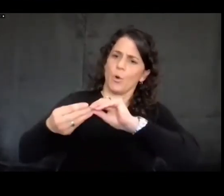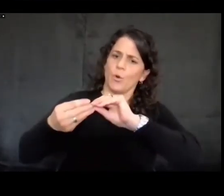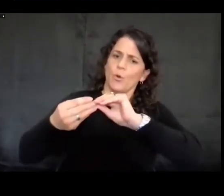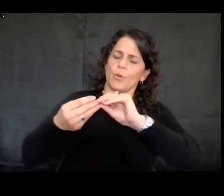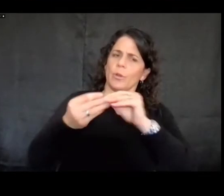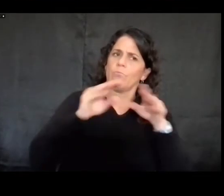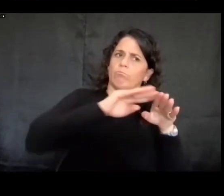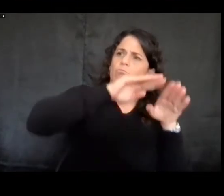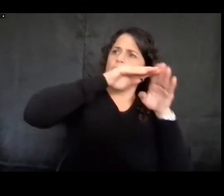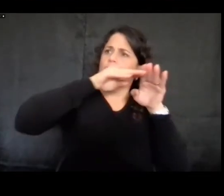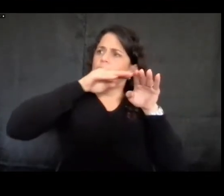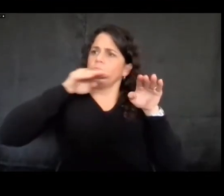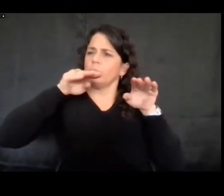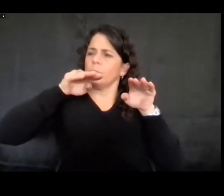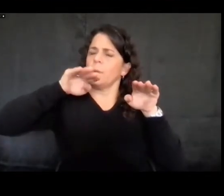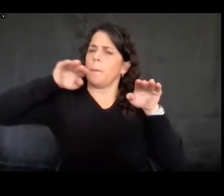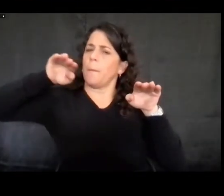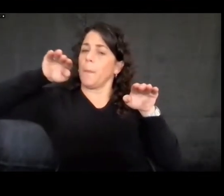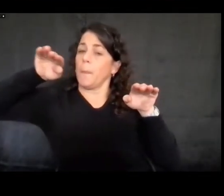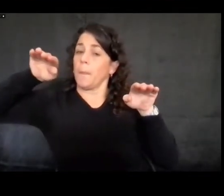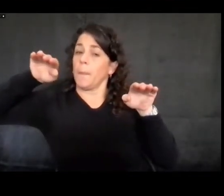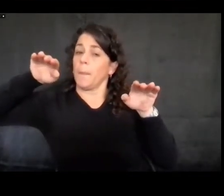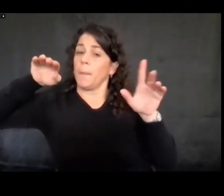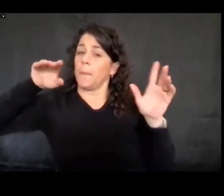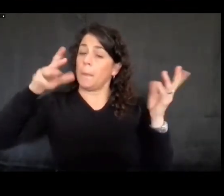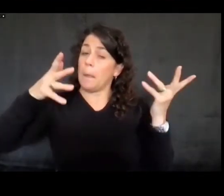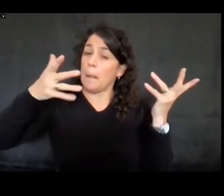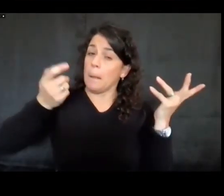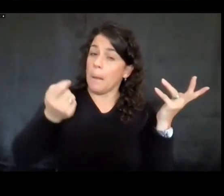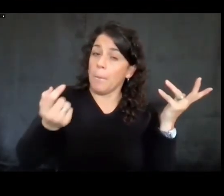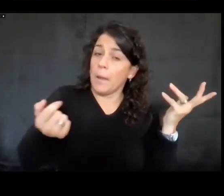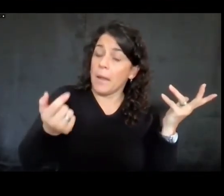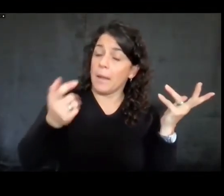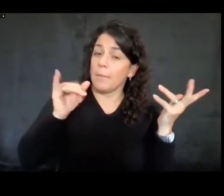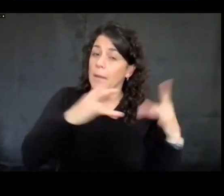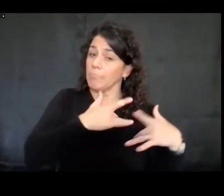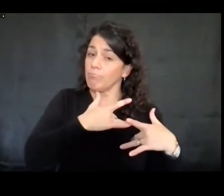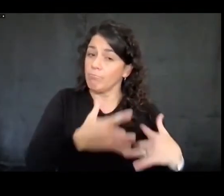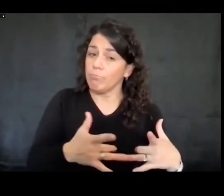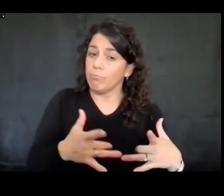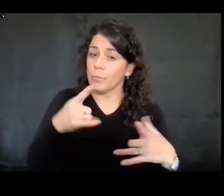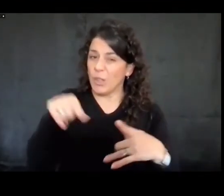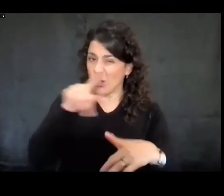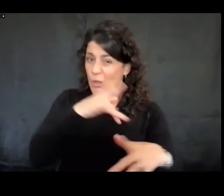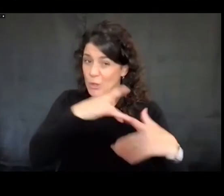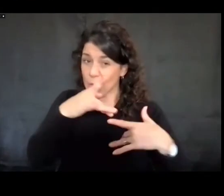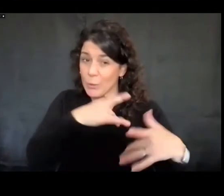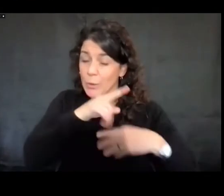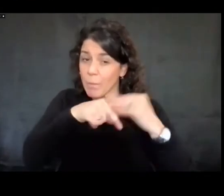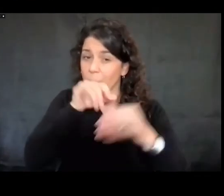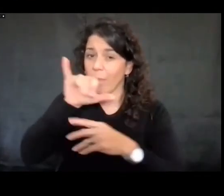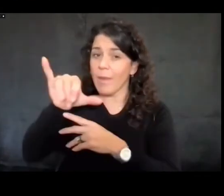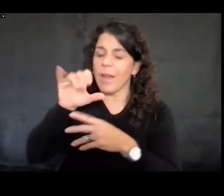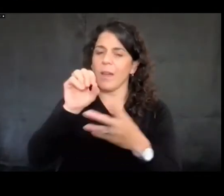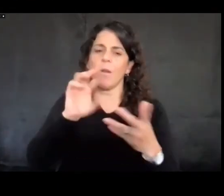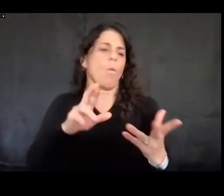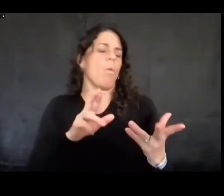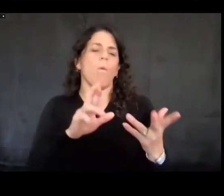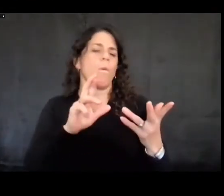dice que las cifras están en línea o están incrementando